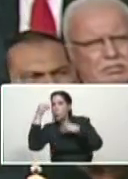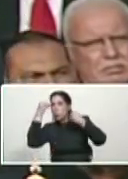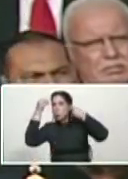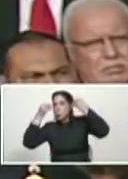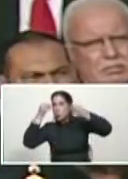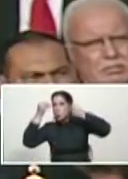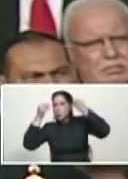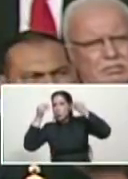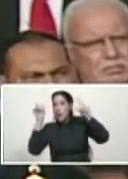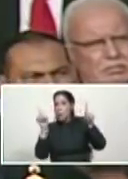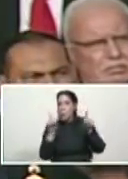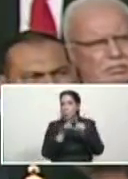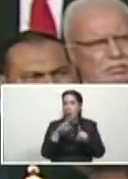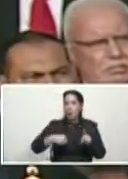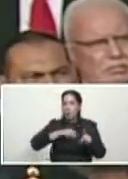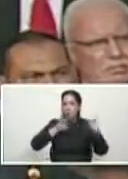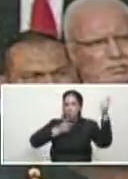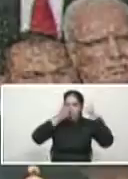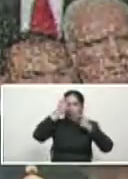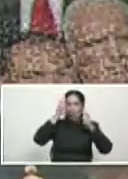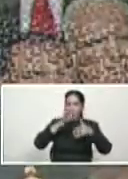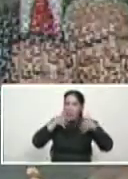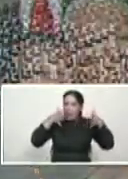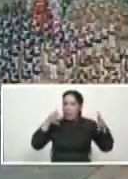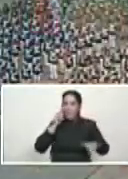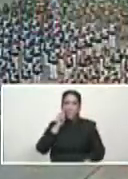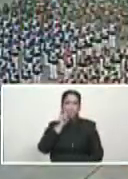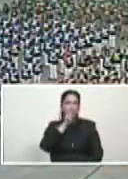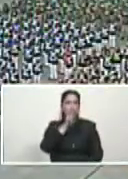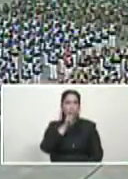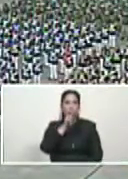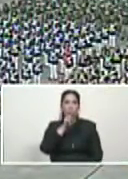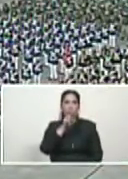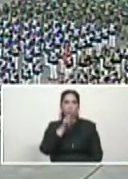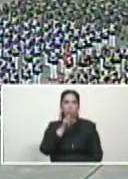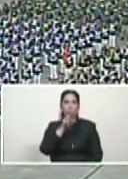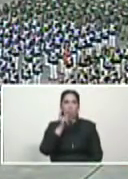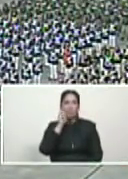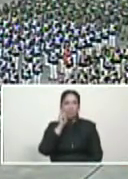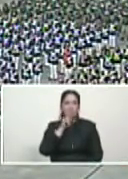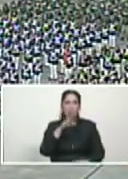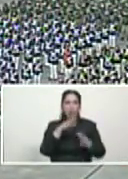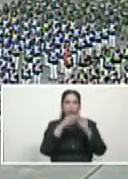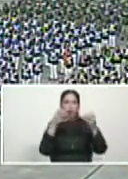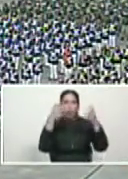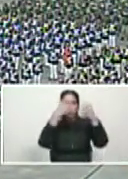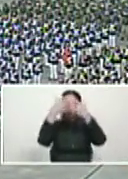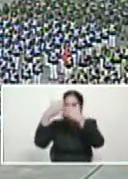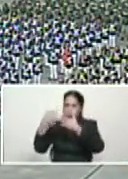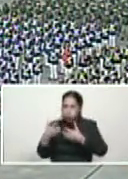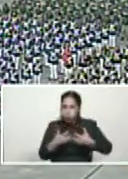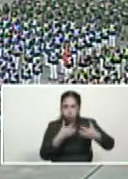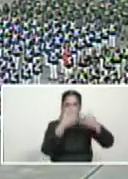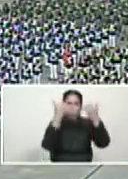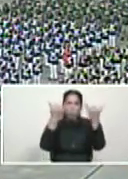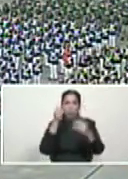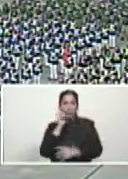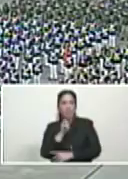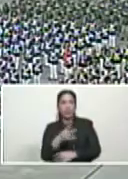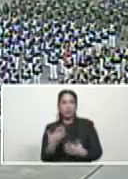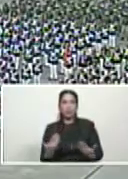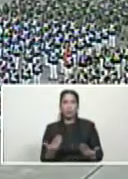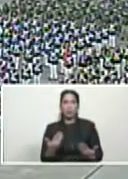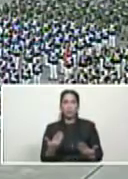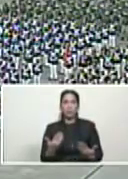Así fue nuestro comandante Chávez, un gran visionario. Él vio toda esta batalla que estamos dando. Y yo los